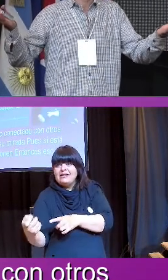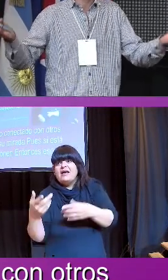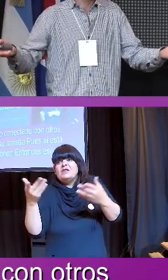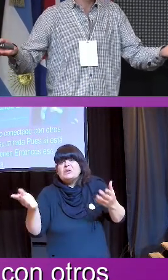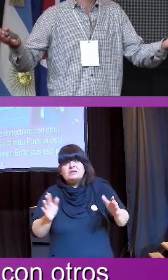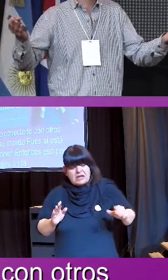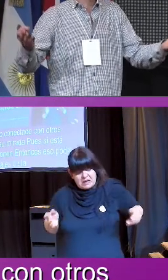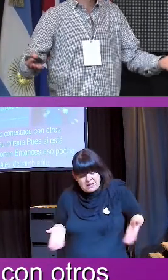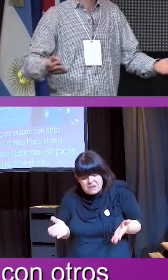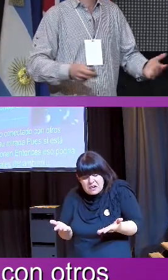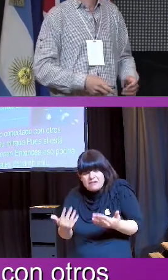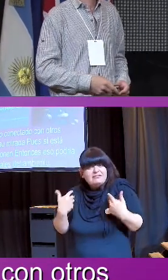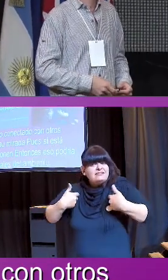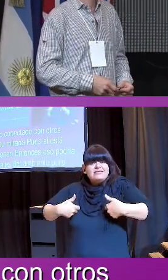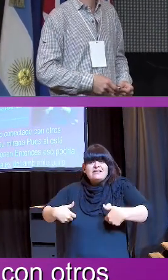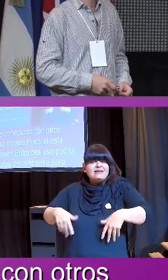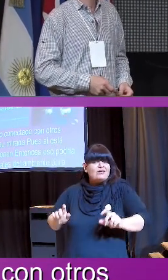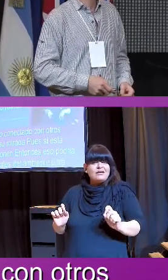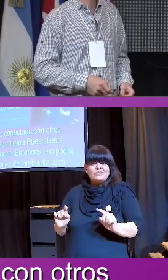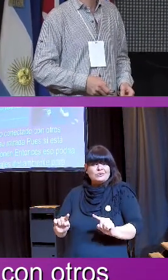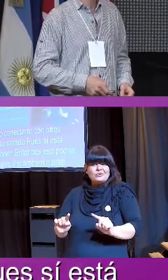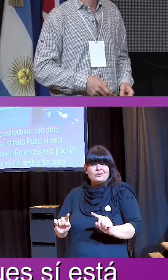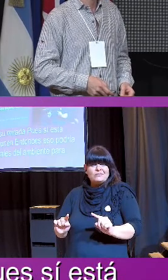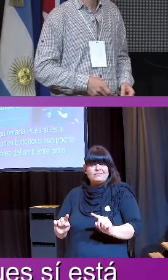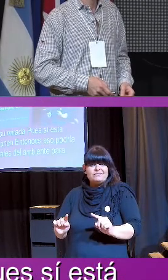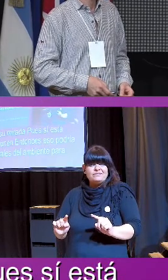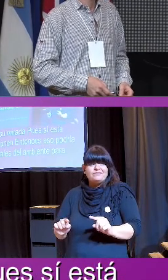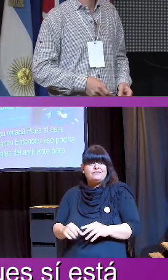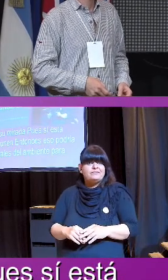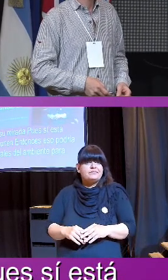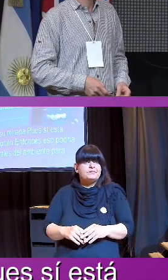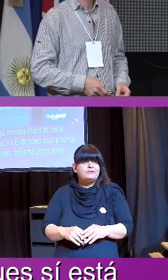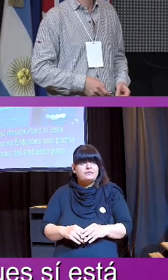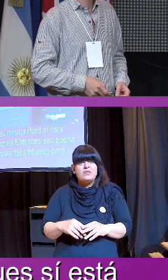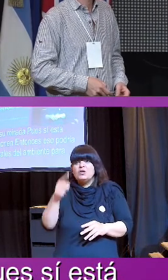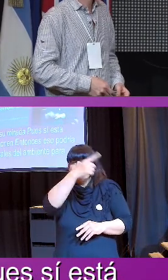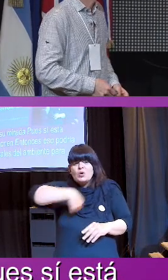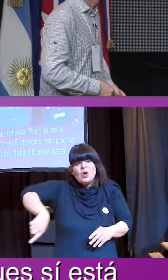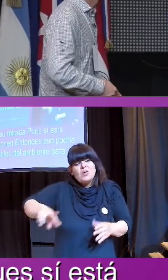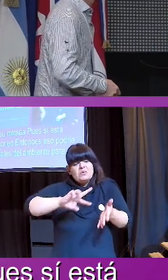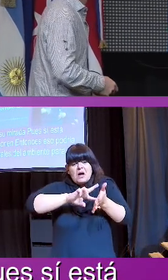naturales del ambiente para generar significados compartidos. ¿Sí?